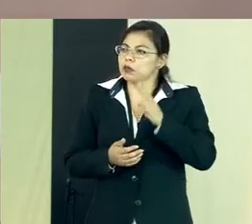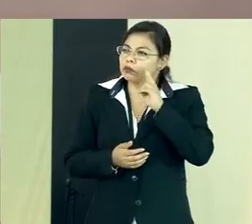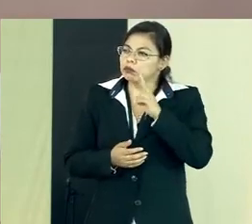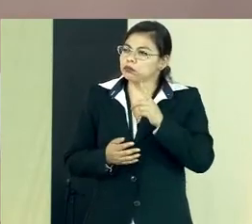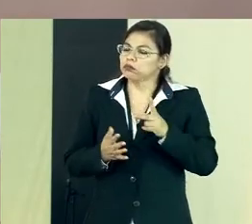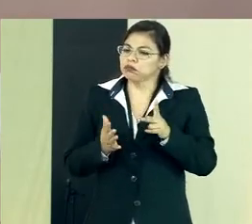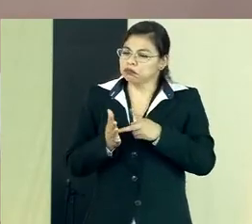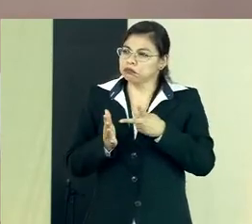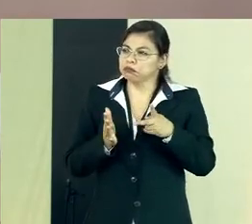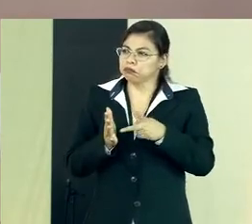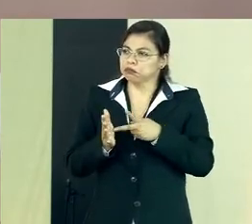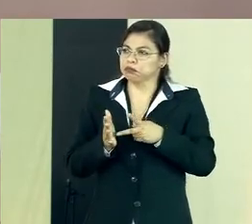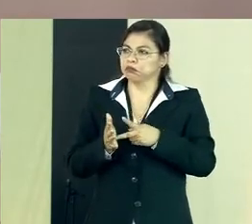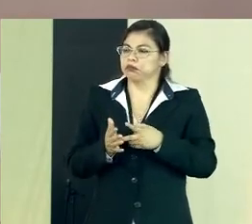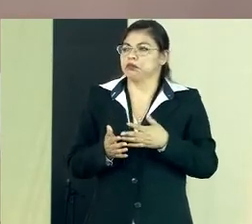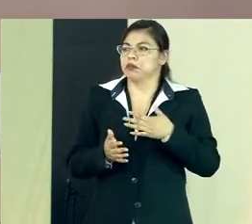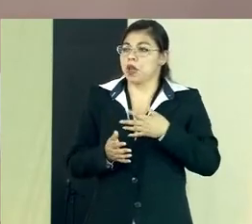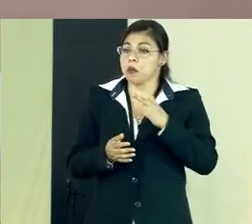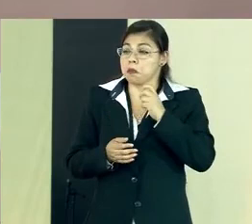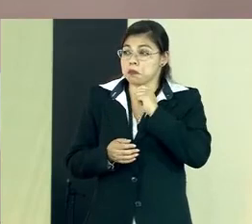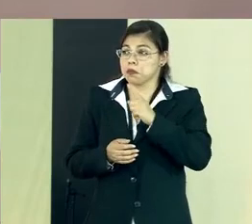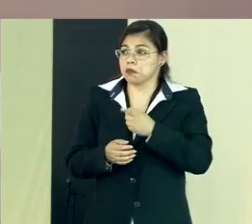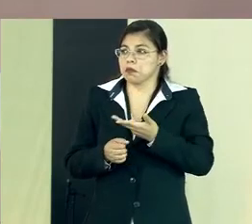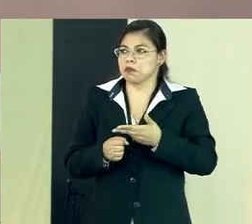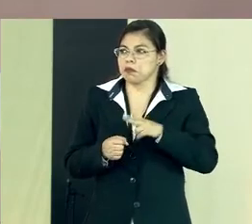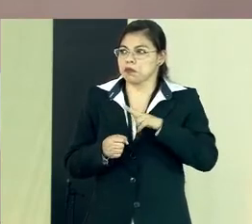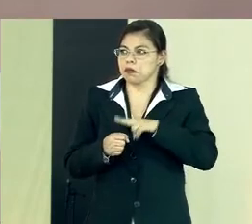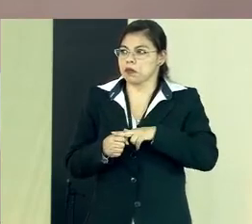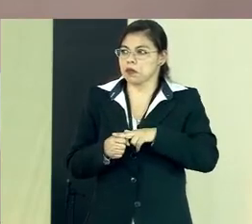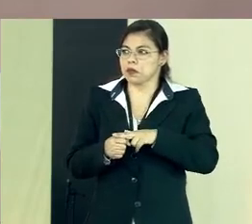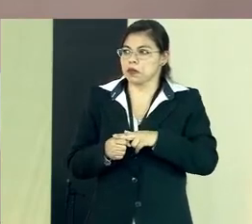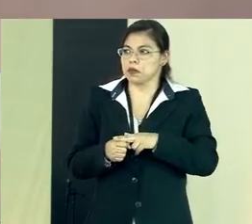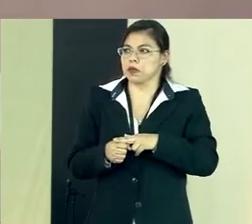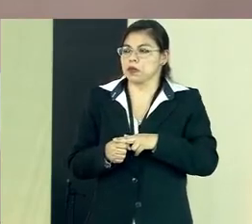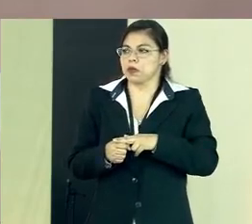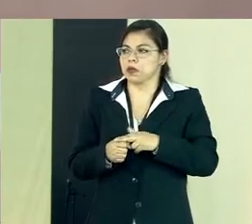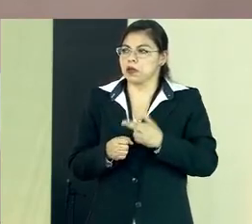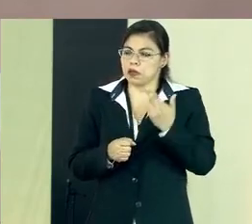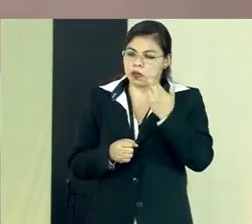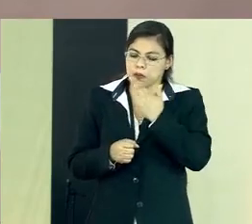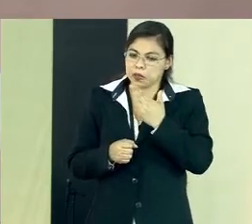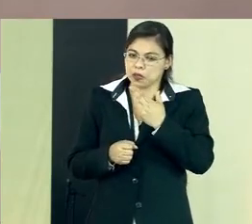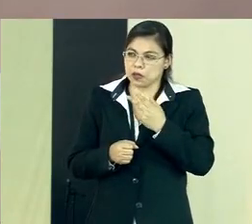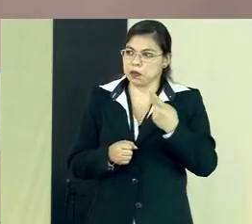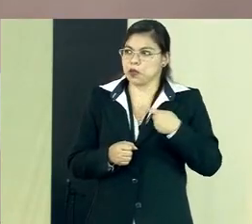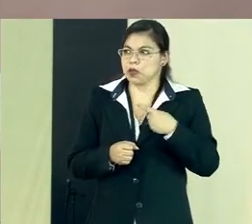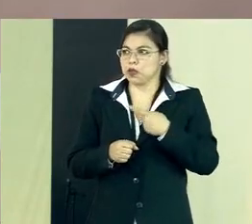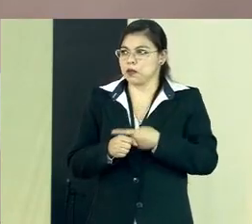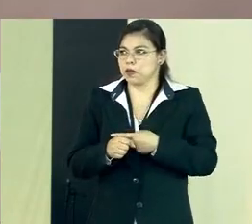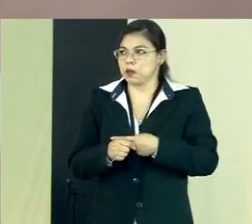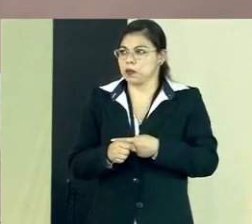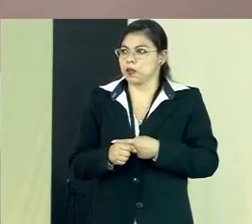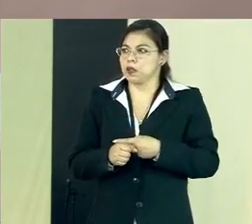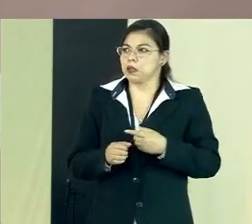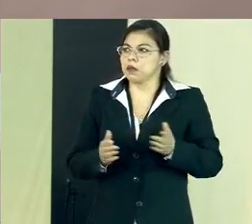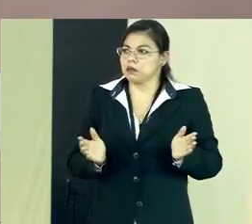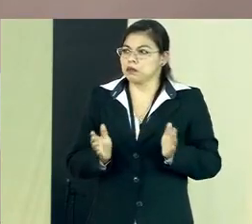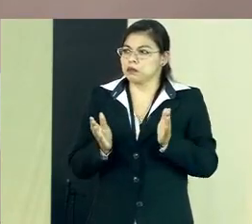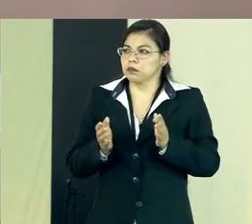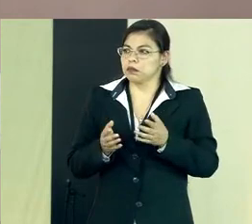en mi consulta en los hospitales eran pacientes empujadas y arrastrados